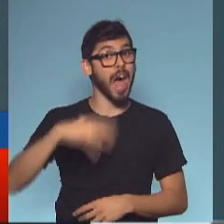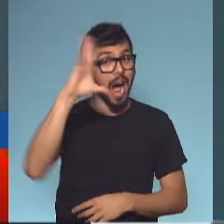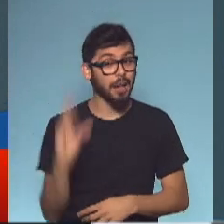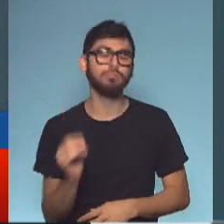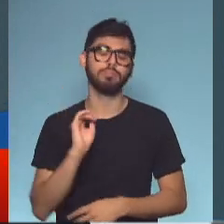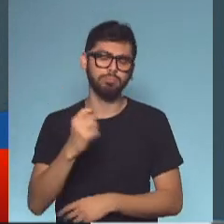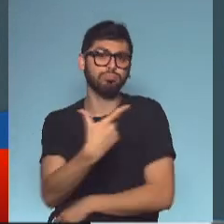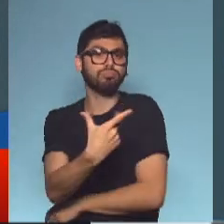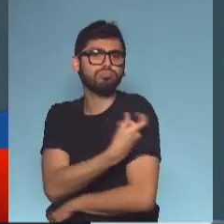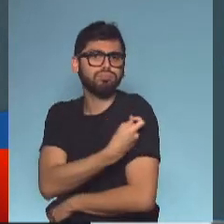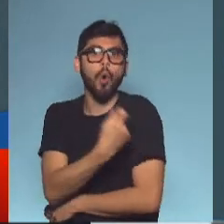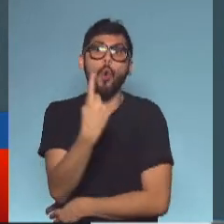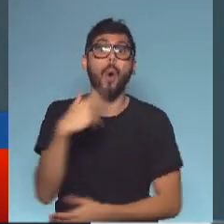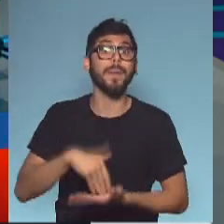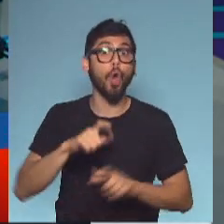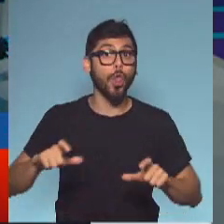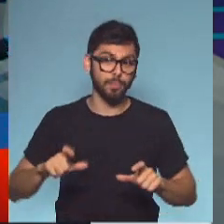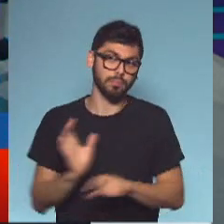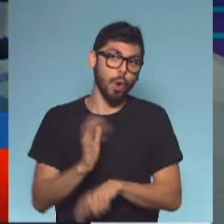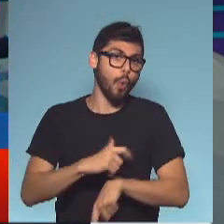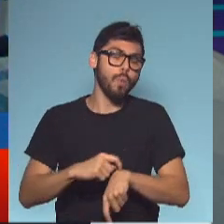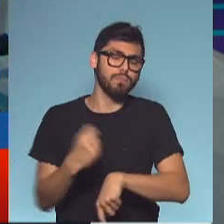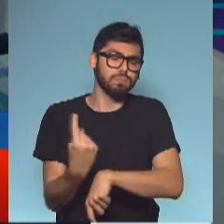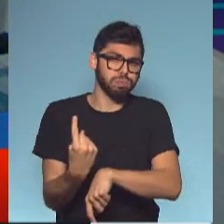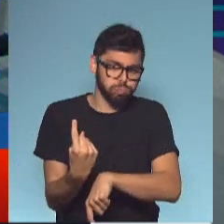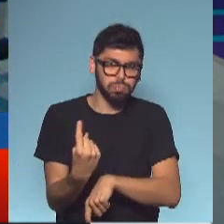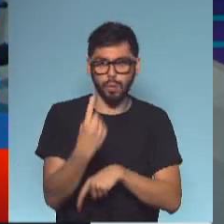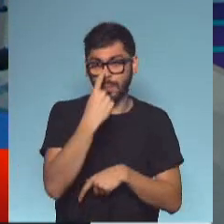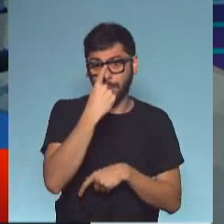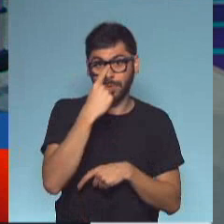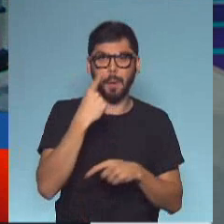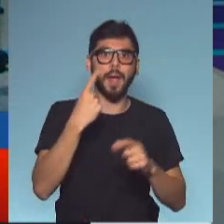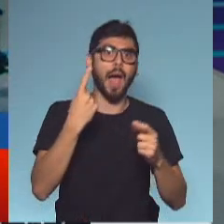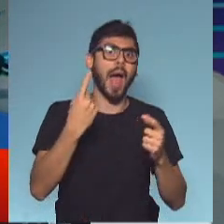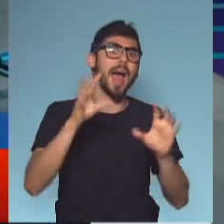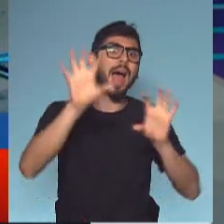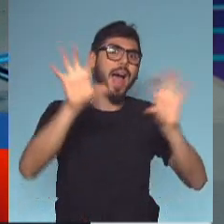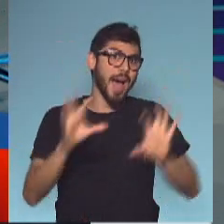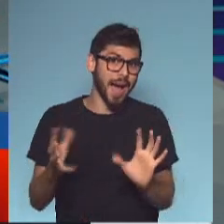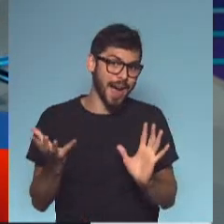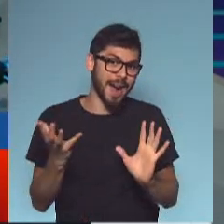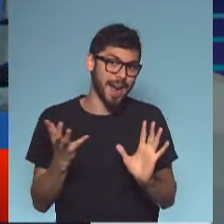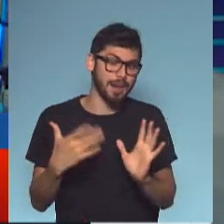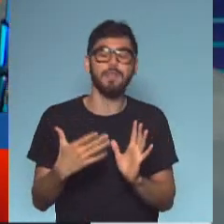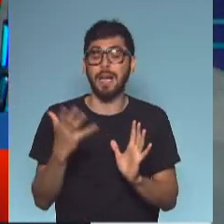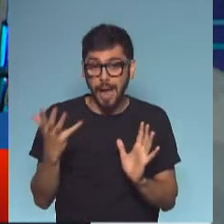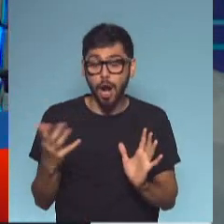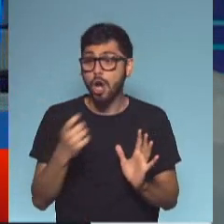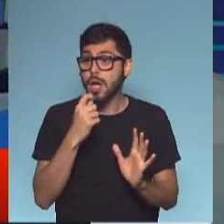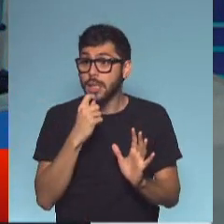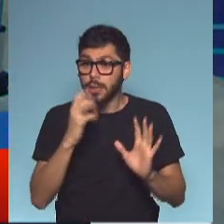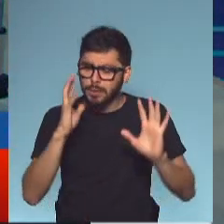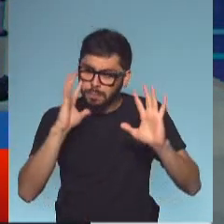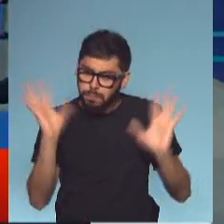9 de abril. Digo, en porque todo es el país. interesante después ver cómo funciona cada distrito con respecto a la velocidad para aplicar la vacuna. Exactamente, por eso digo, si se aceita bien el